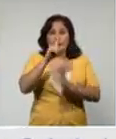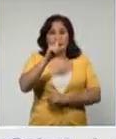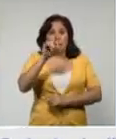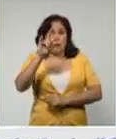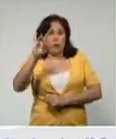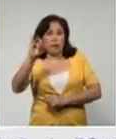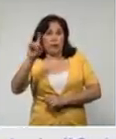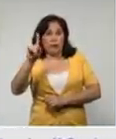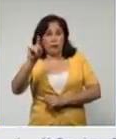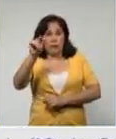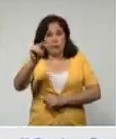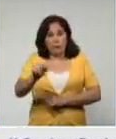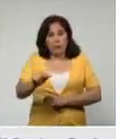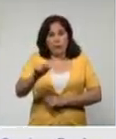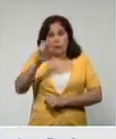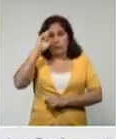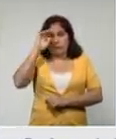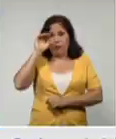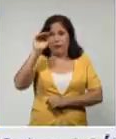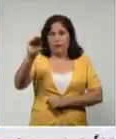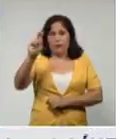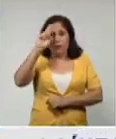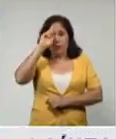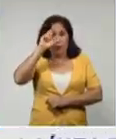1.171 pacientes ingresados en los hospitales,